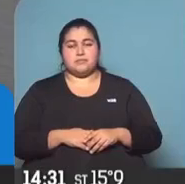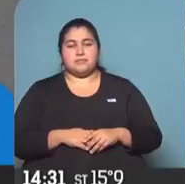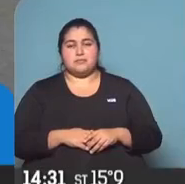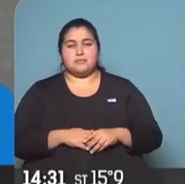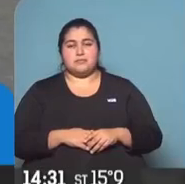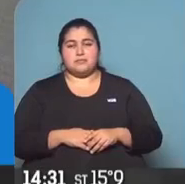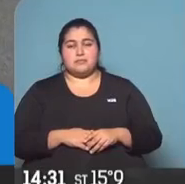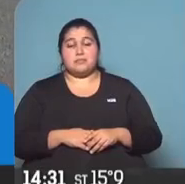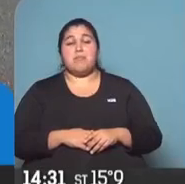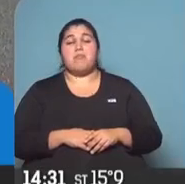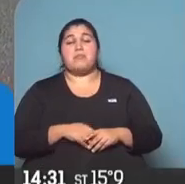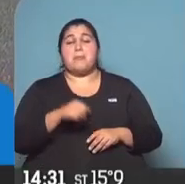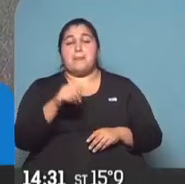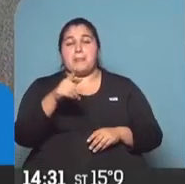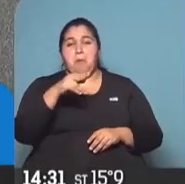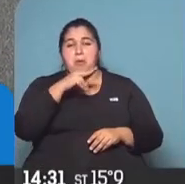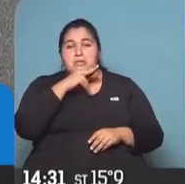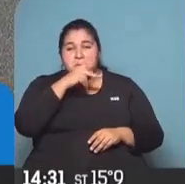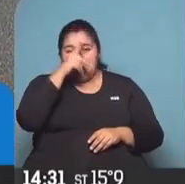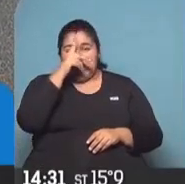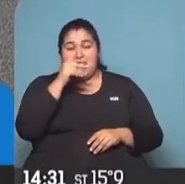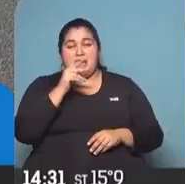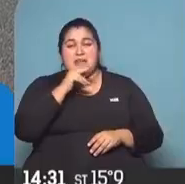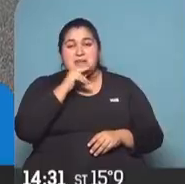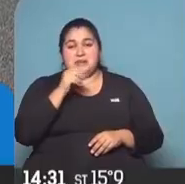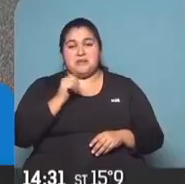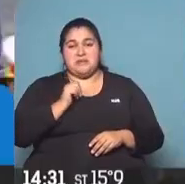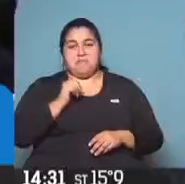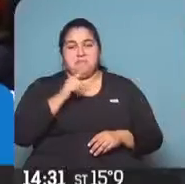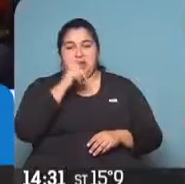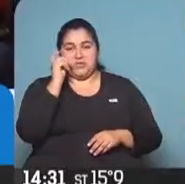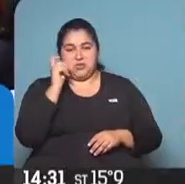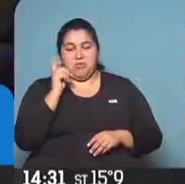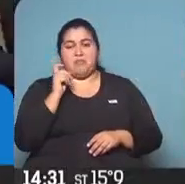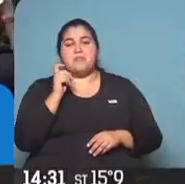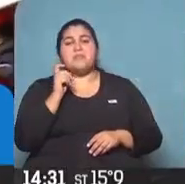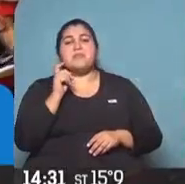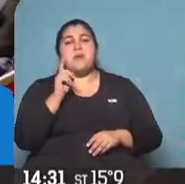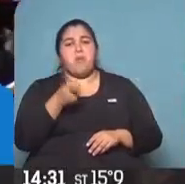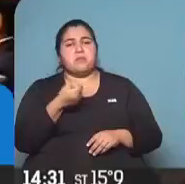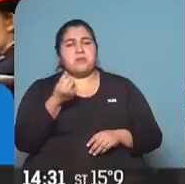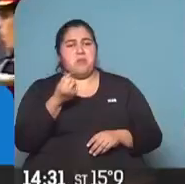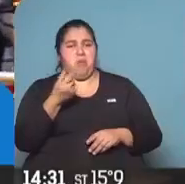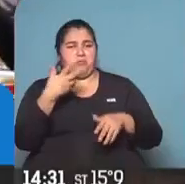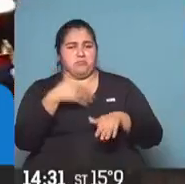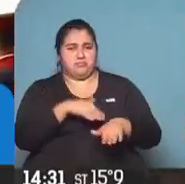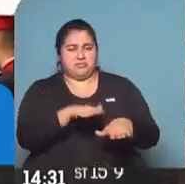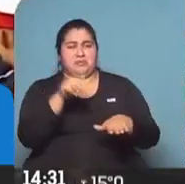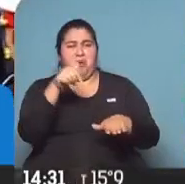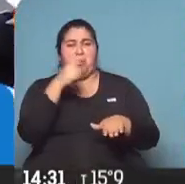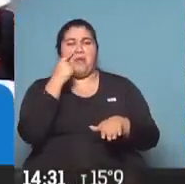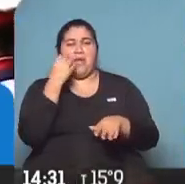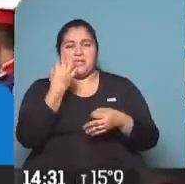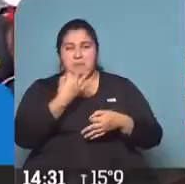gendarmería nacional argentina acompañando el desfile en el día de la